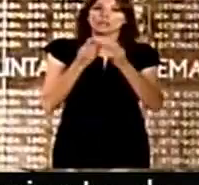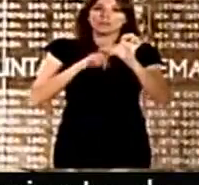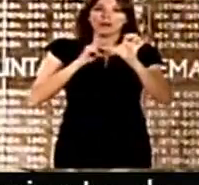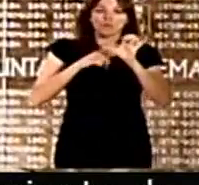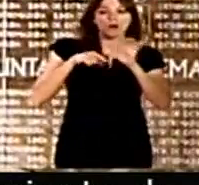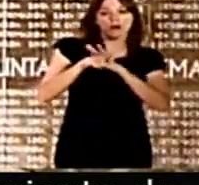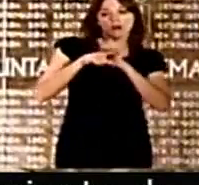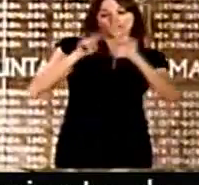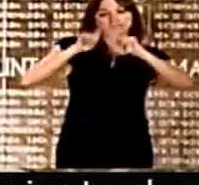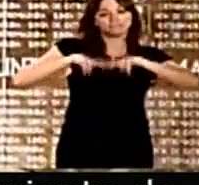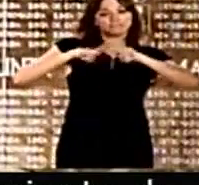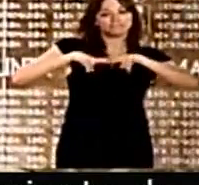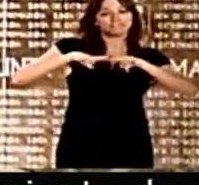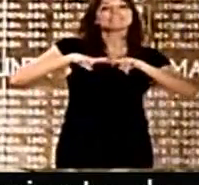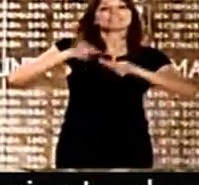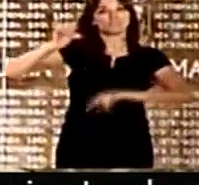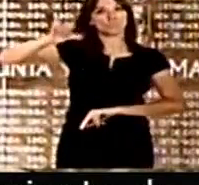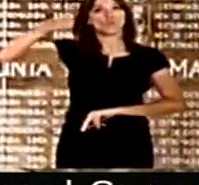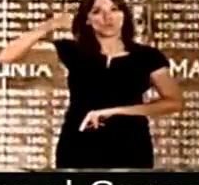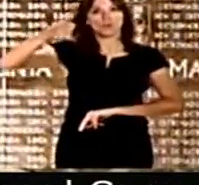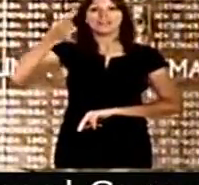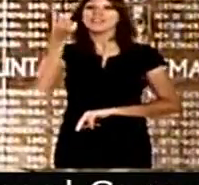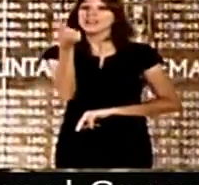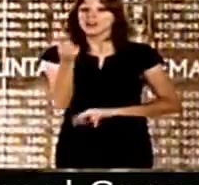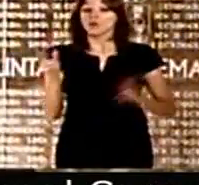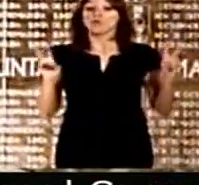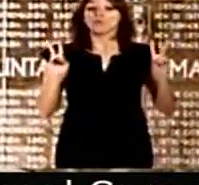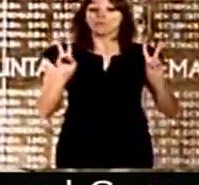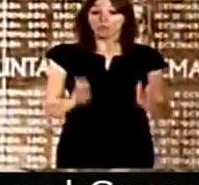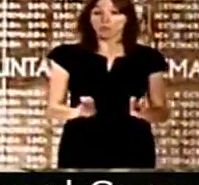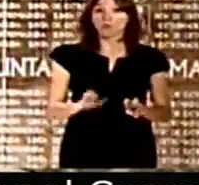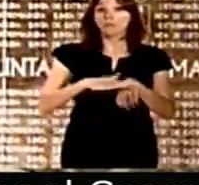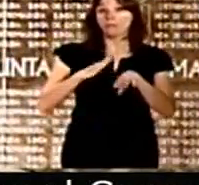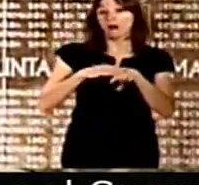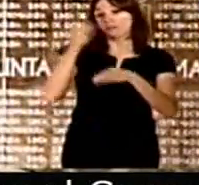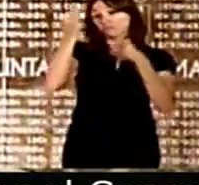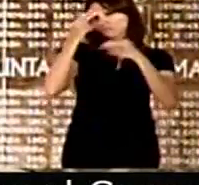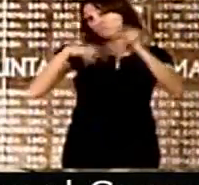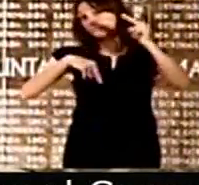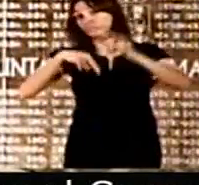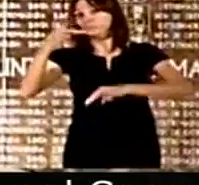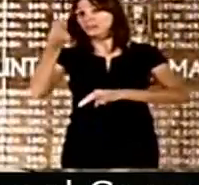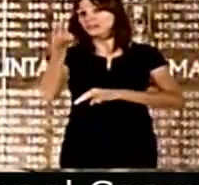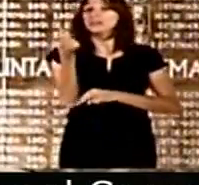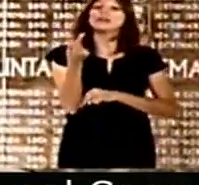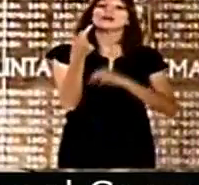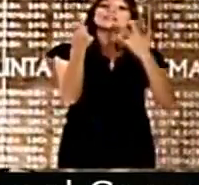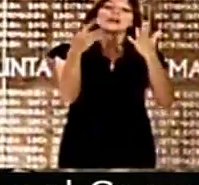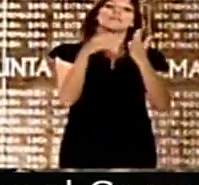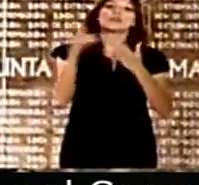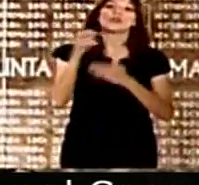Extremadura lo aprueba. El importe estimado inicialmente de las actuaciones previstas es de